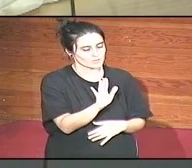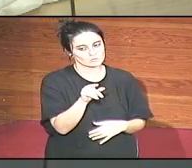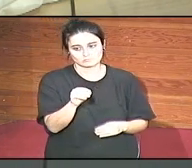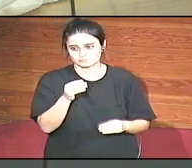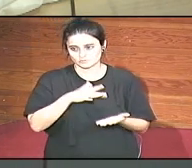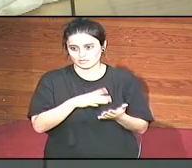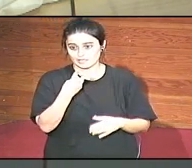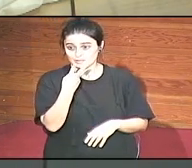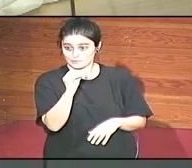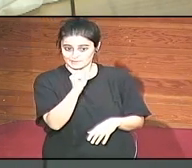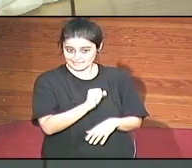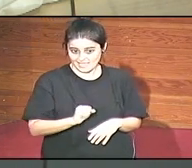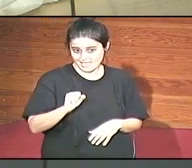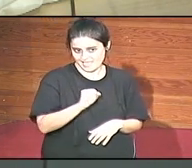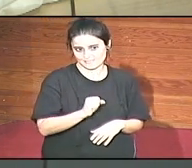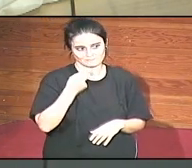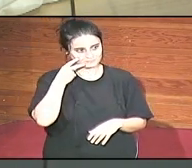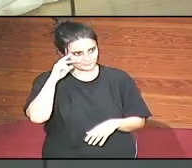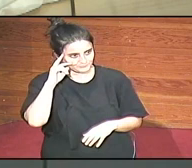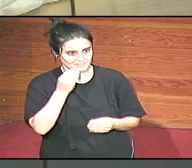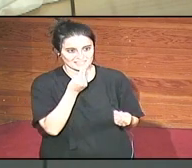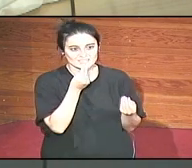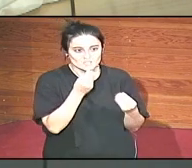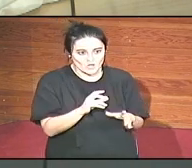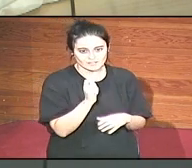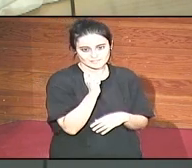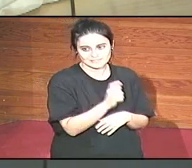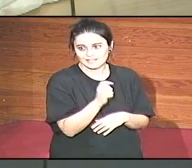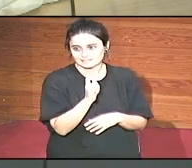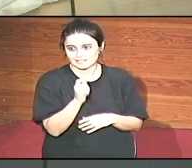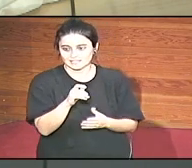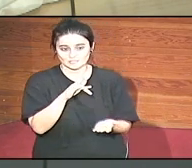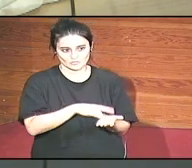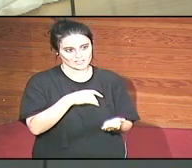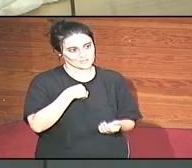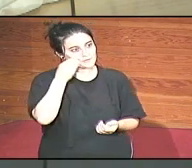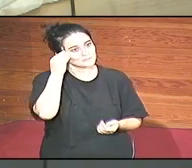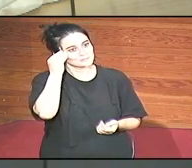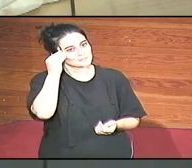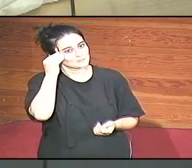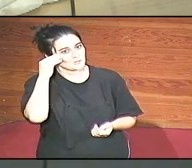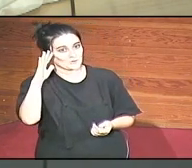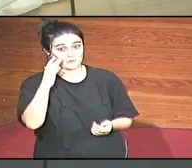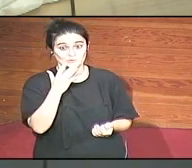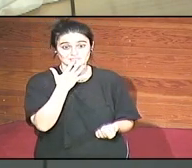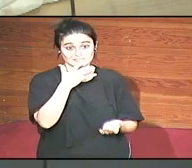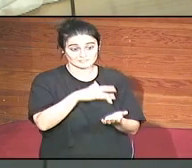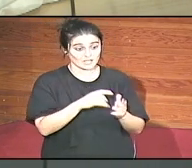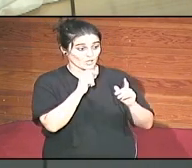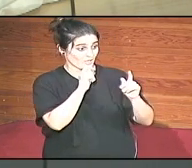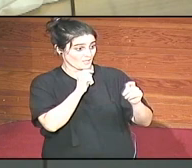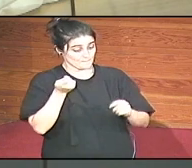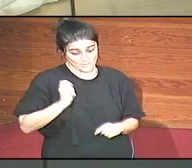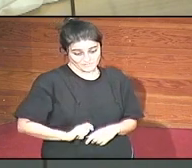viviendo continuamente historias que no son puntuales supongo que no serías el mismo no que si no hubieras elegido esta profesión